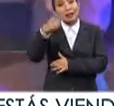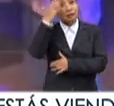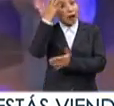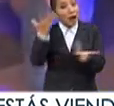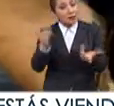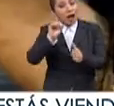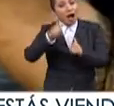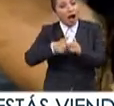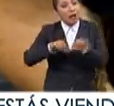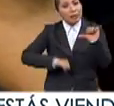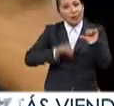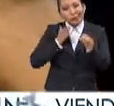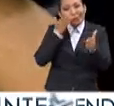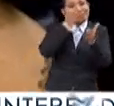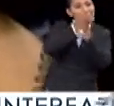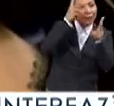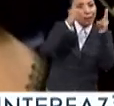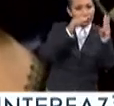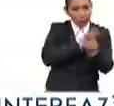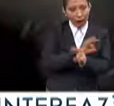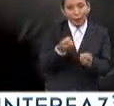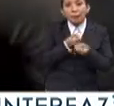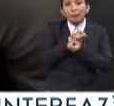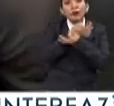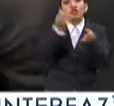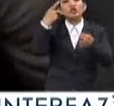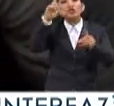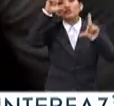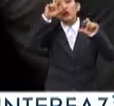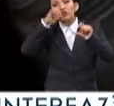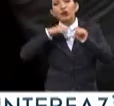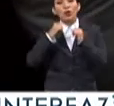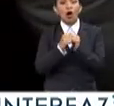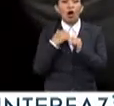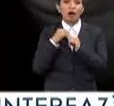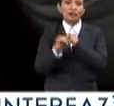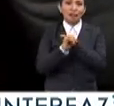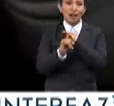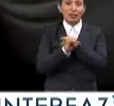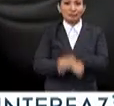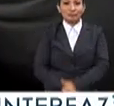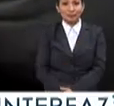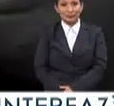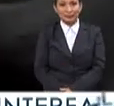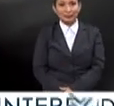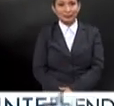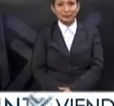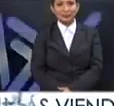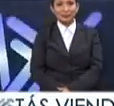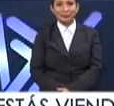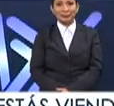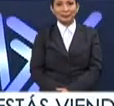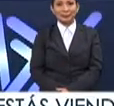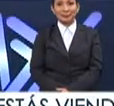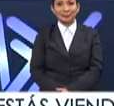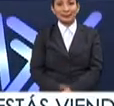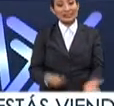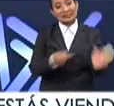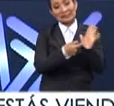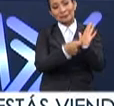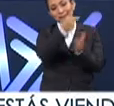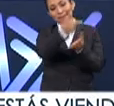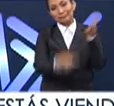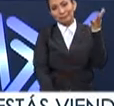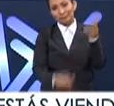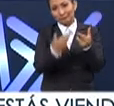si realizas alguna de estas recomendaciones puedes compartirnos tus fotos a través de nuestras redes sociales pues está